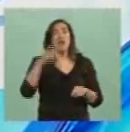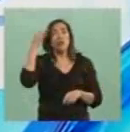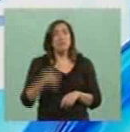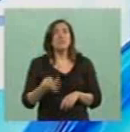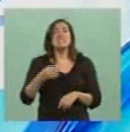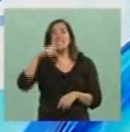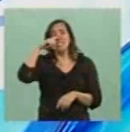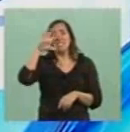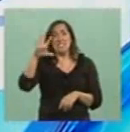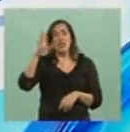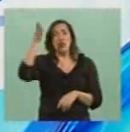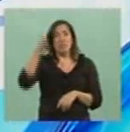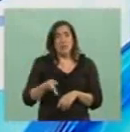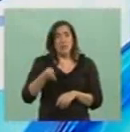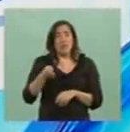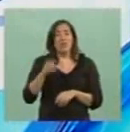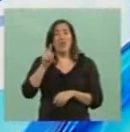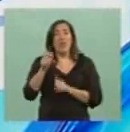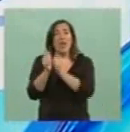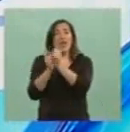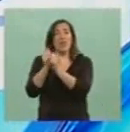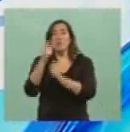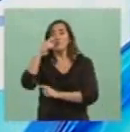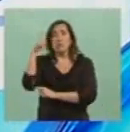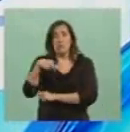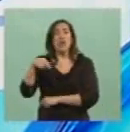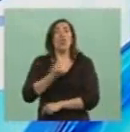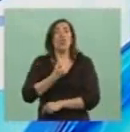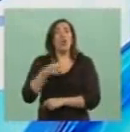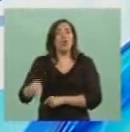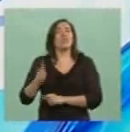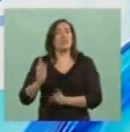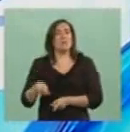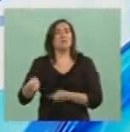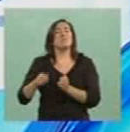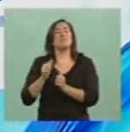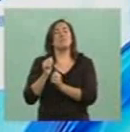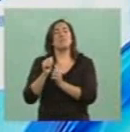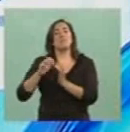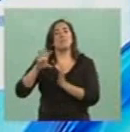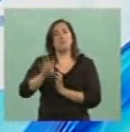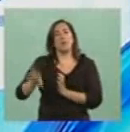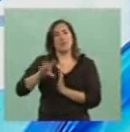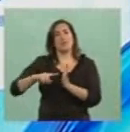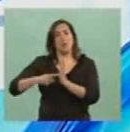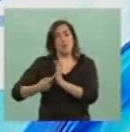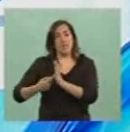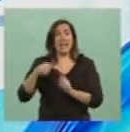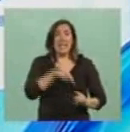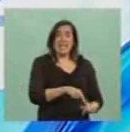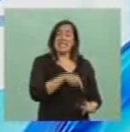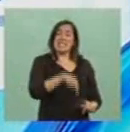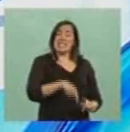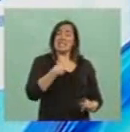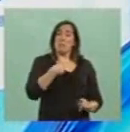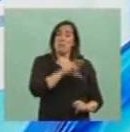petroquímica, el 75% está también aquí en la provincia de Buenos Aires. En mi provincia, Santa Cruz, que produce gas